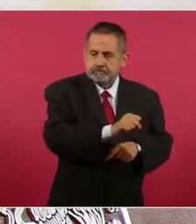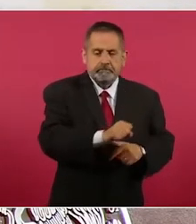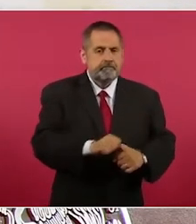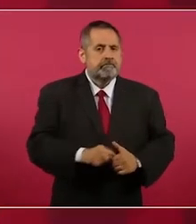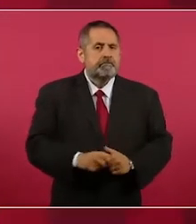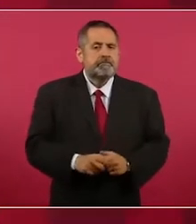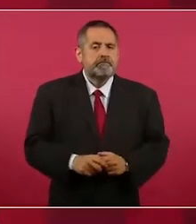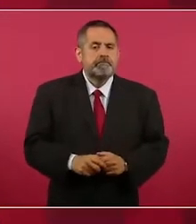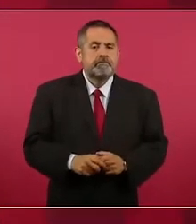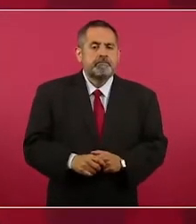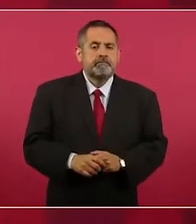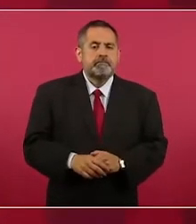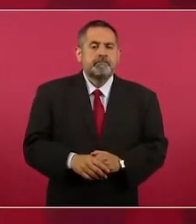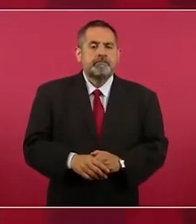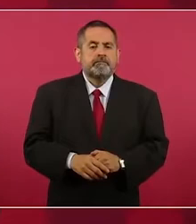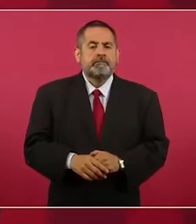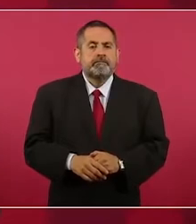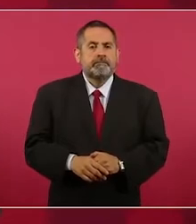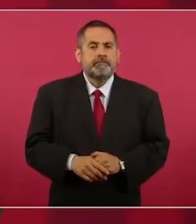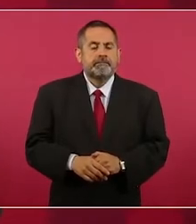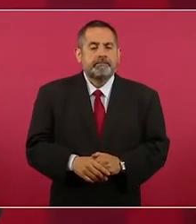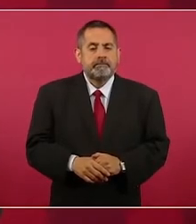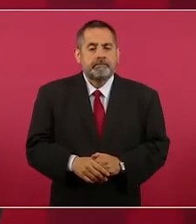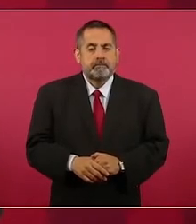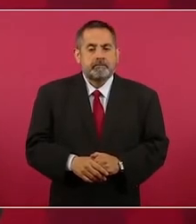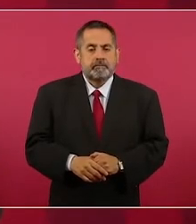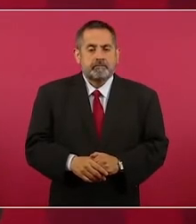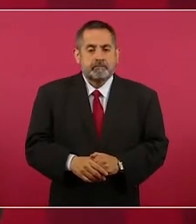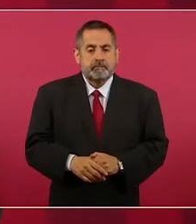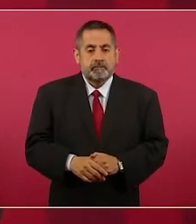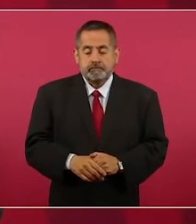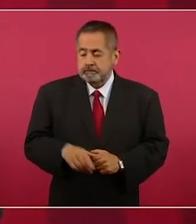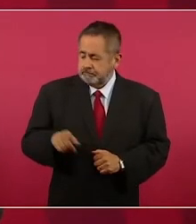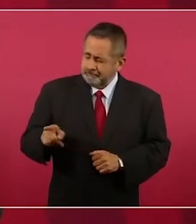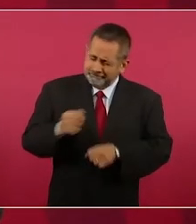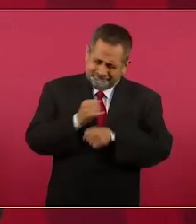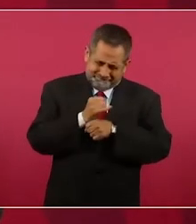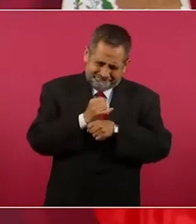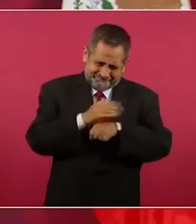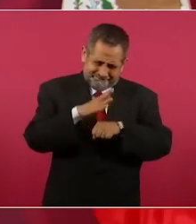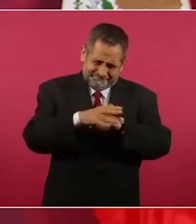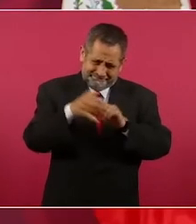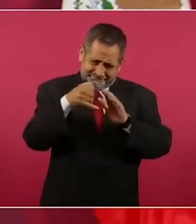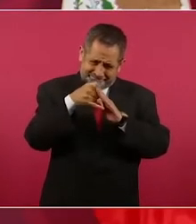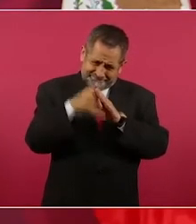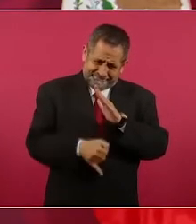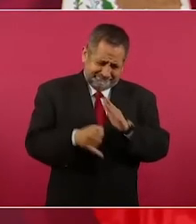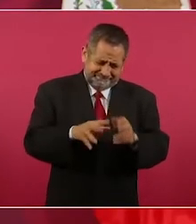Y se va a hacer una investigación a fondo.